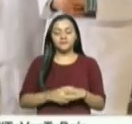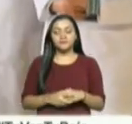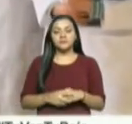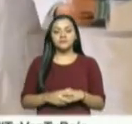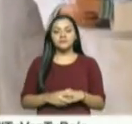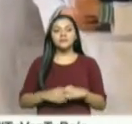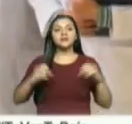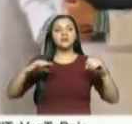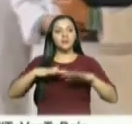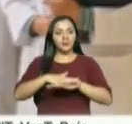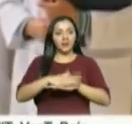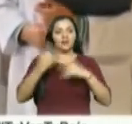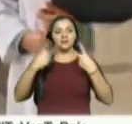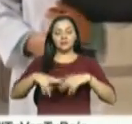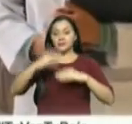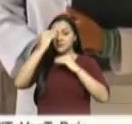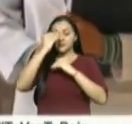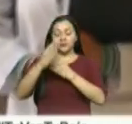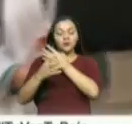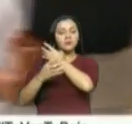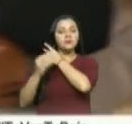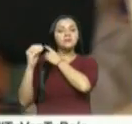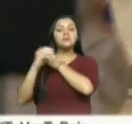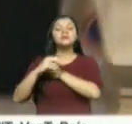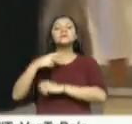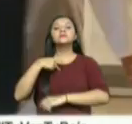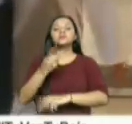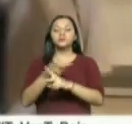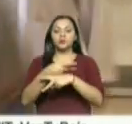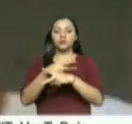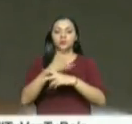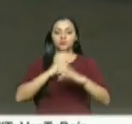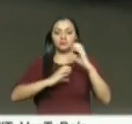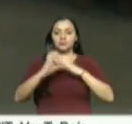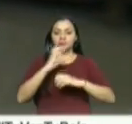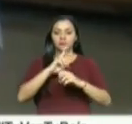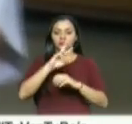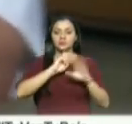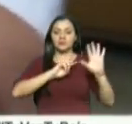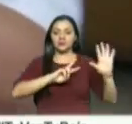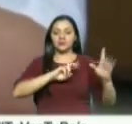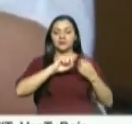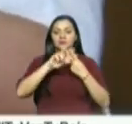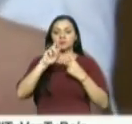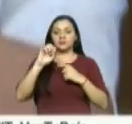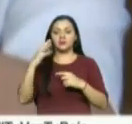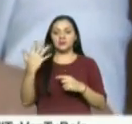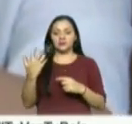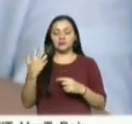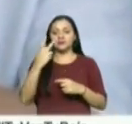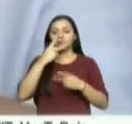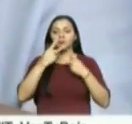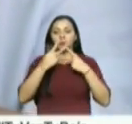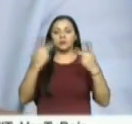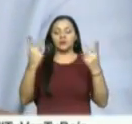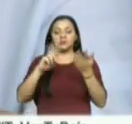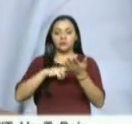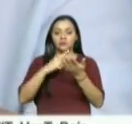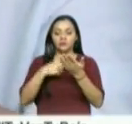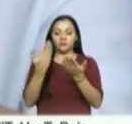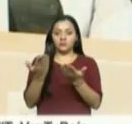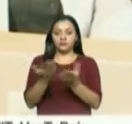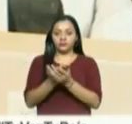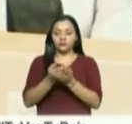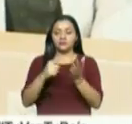Según las SEMPLADES, además, se ha incrementado la producción científica. Entre 2007 y 2015, las publicaciones en Scopus, una